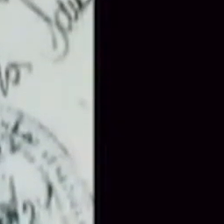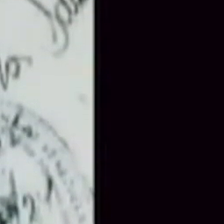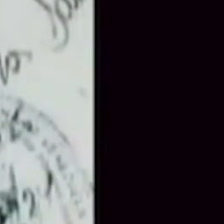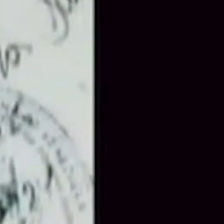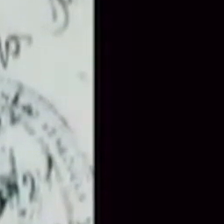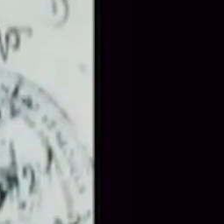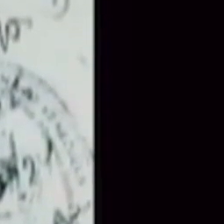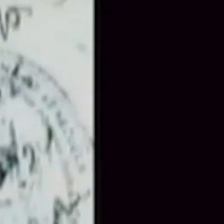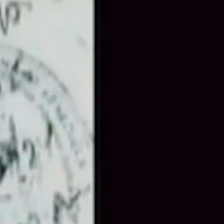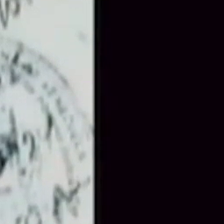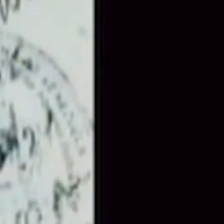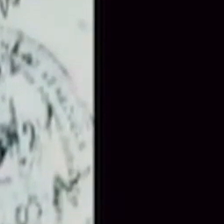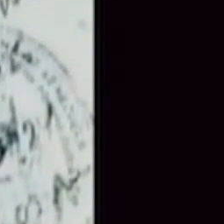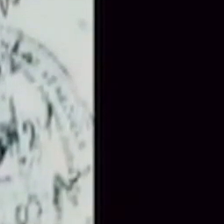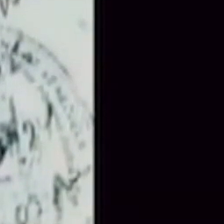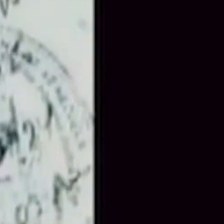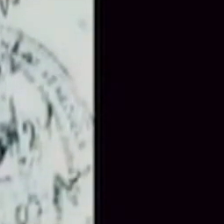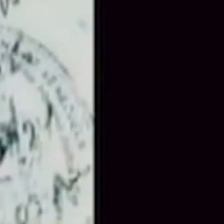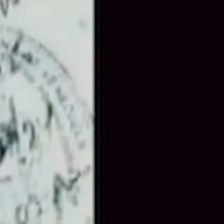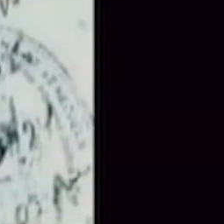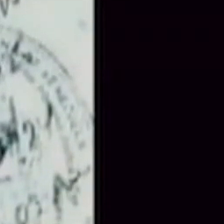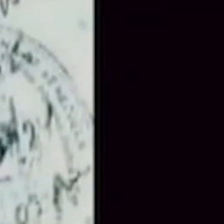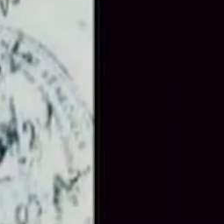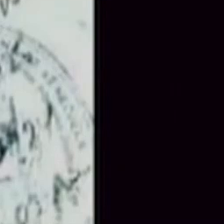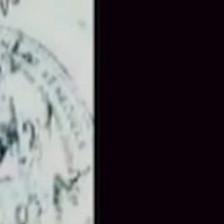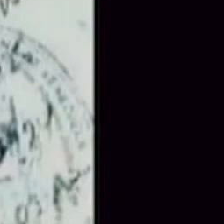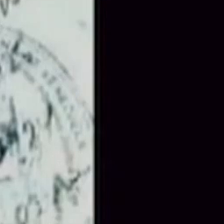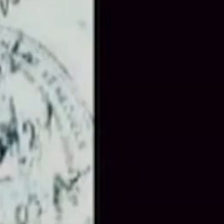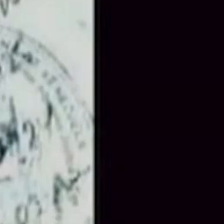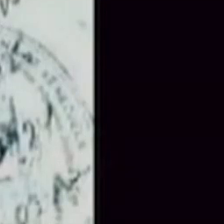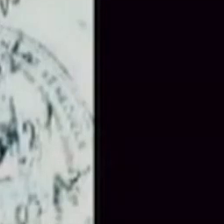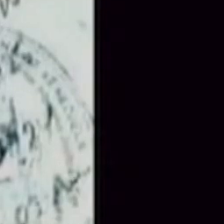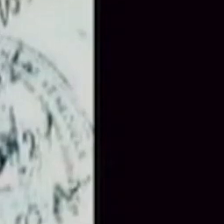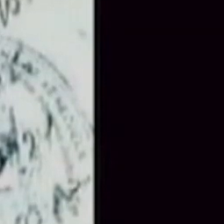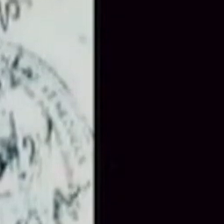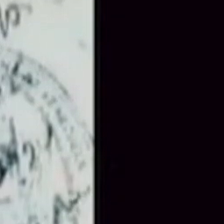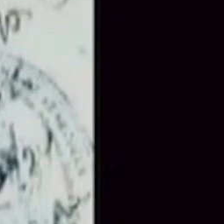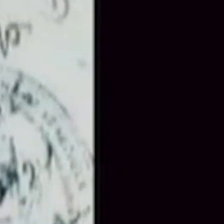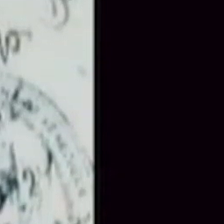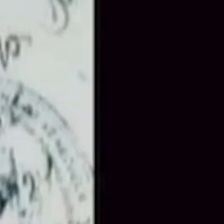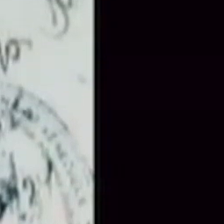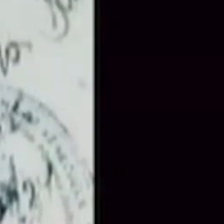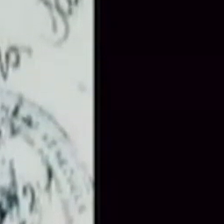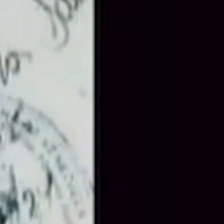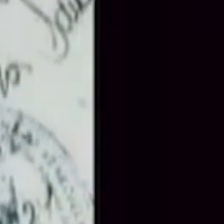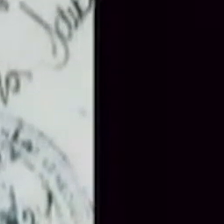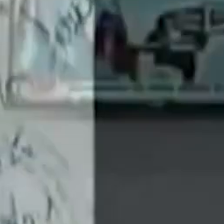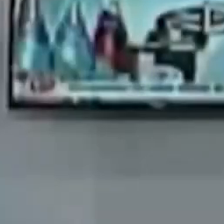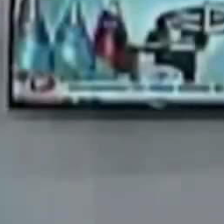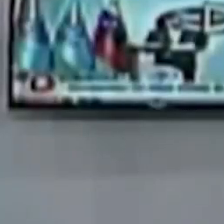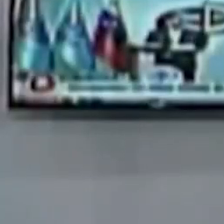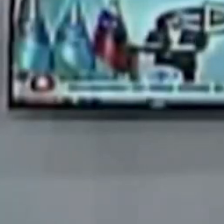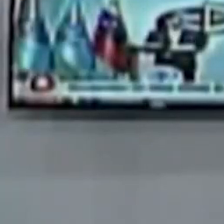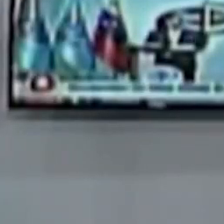En base a todo lo anteriormente dicho, ya la solicitud ha sido remitida.